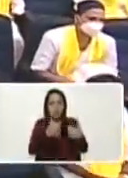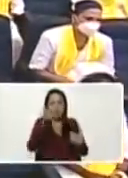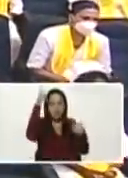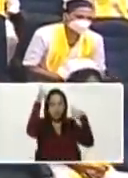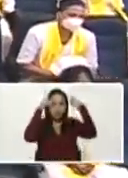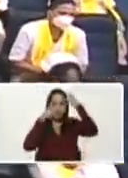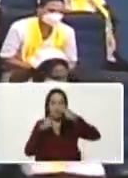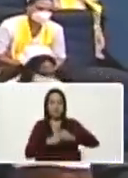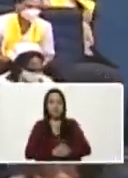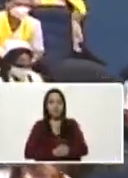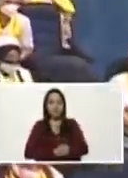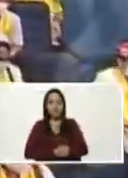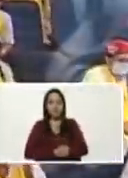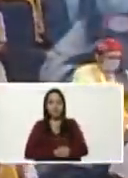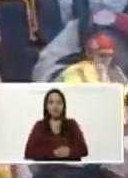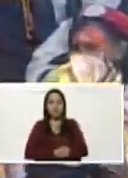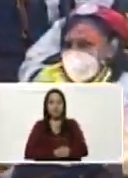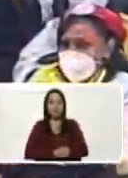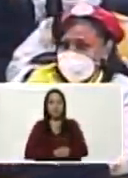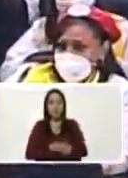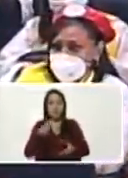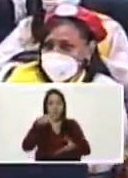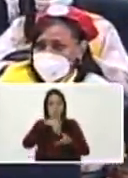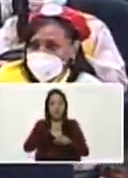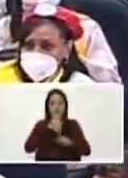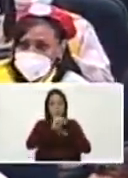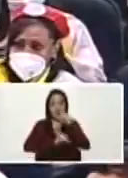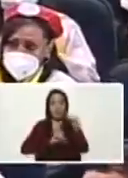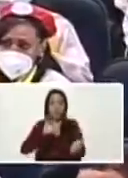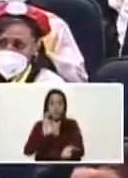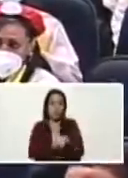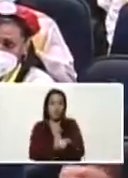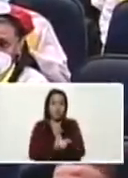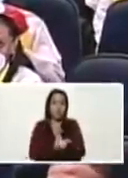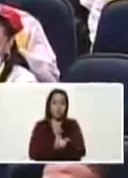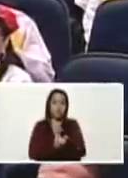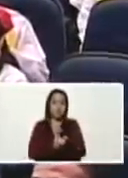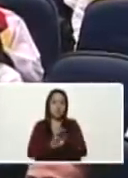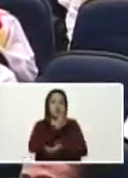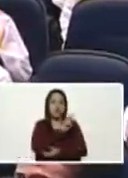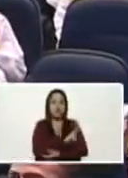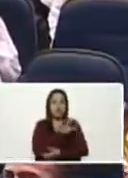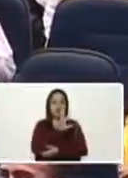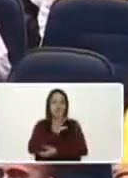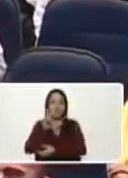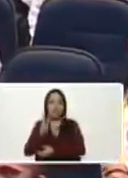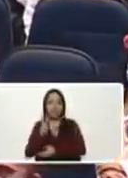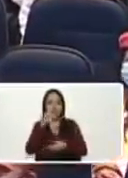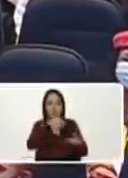Frías, correspondientes a la región capital. 252 corresponden a la décima corte.